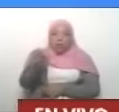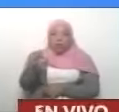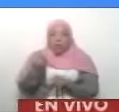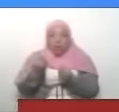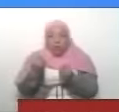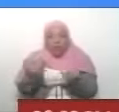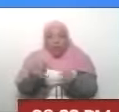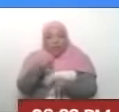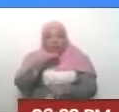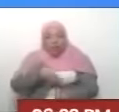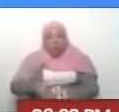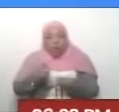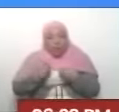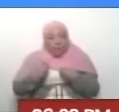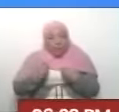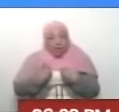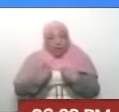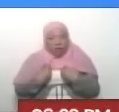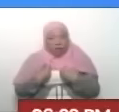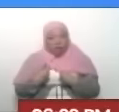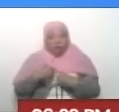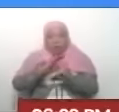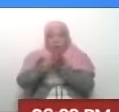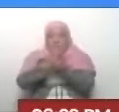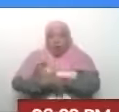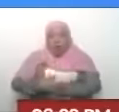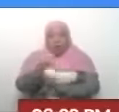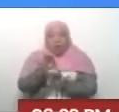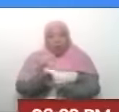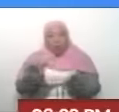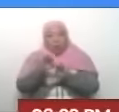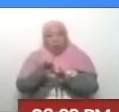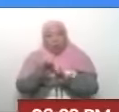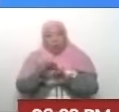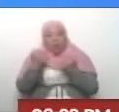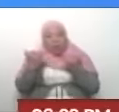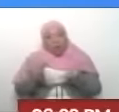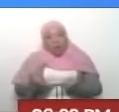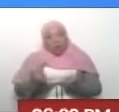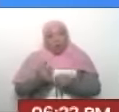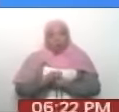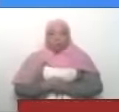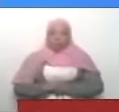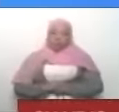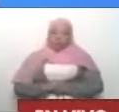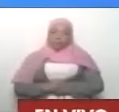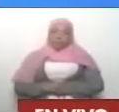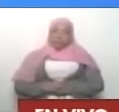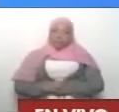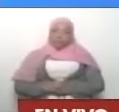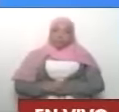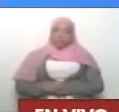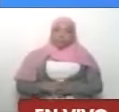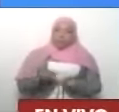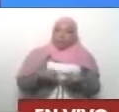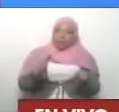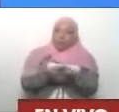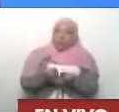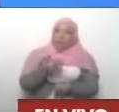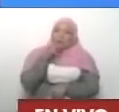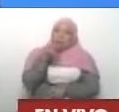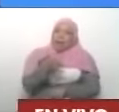No pudieron colonialistas acabar con ellos y con ellas. Ahora, ellos son igualitos